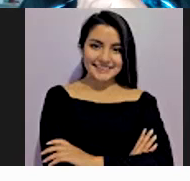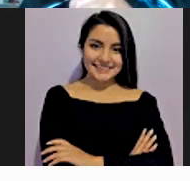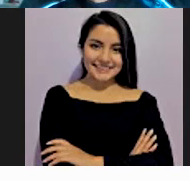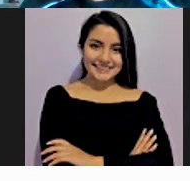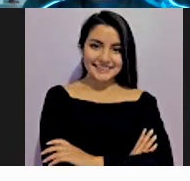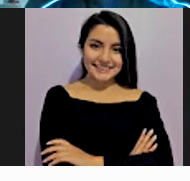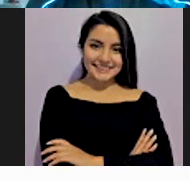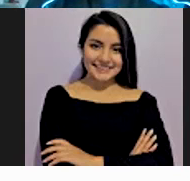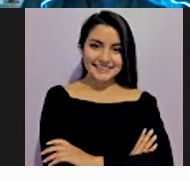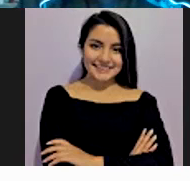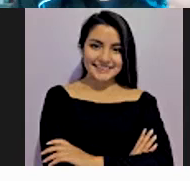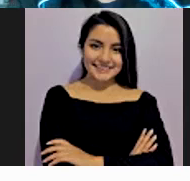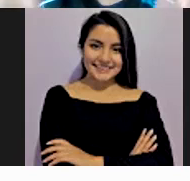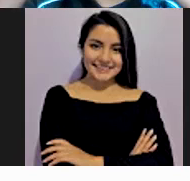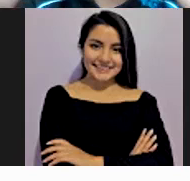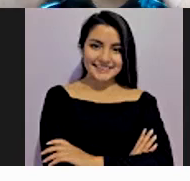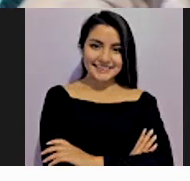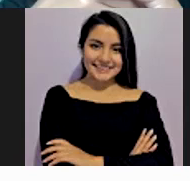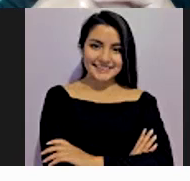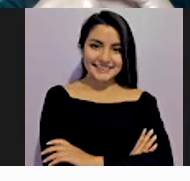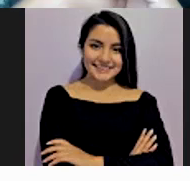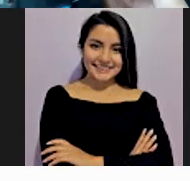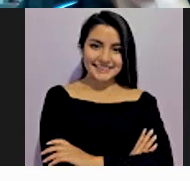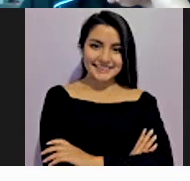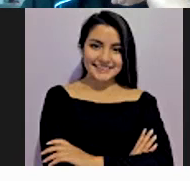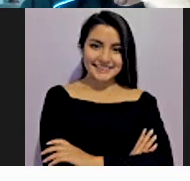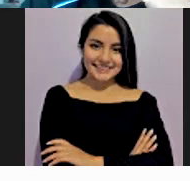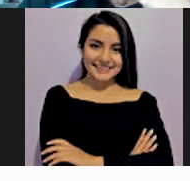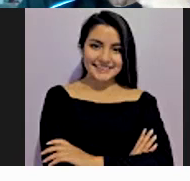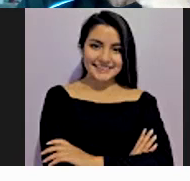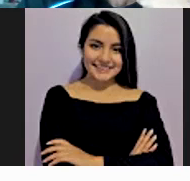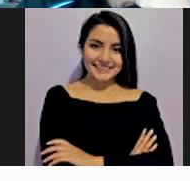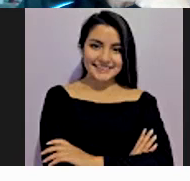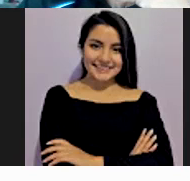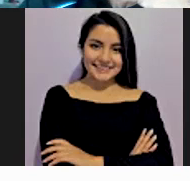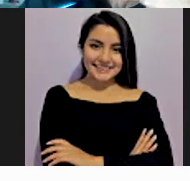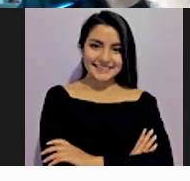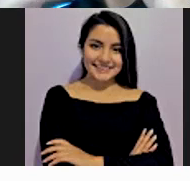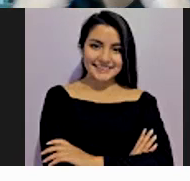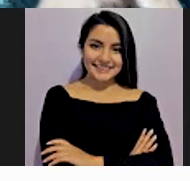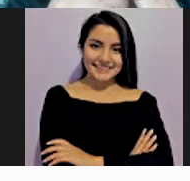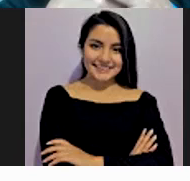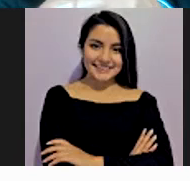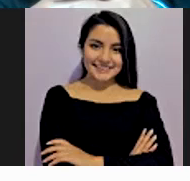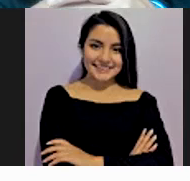Vamos a hablar un poco de lo que es, bueno, aquí es la pregunta de otra cosa, pero dice, vamos a ver, cuando